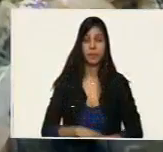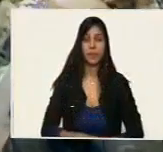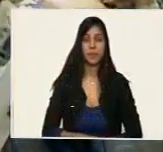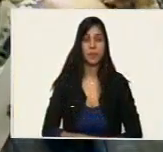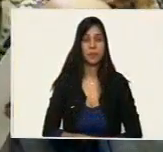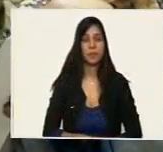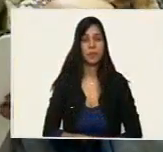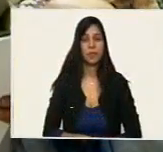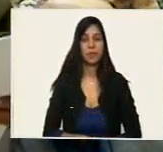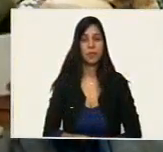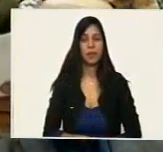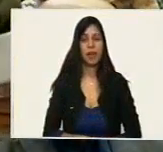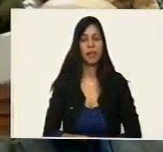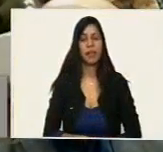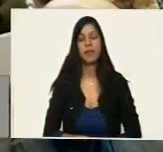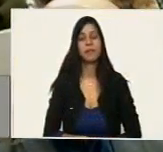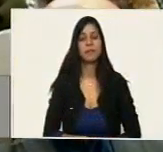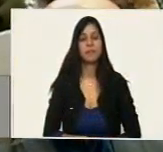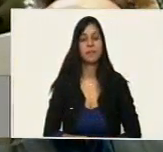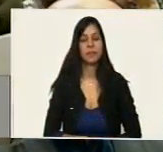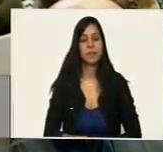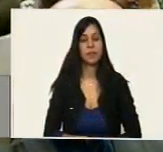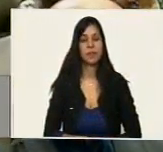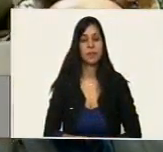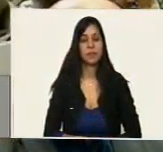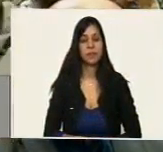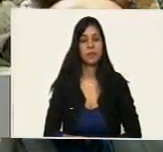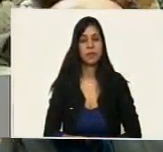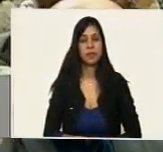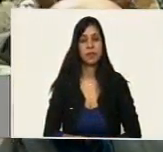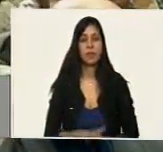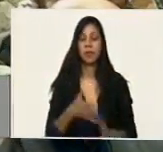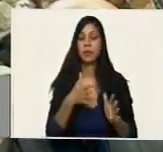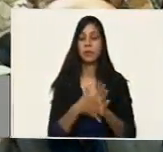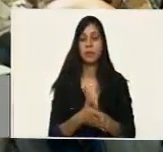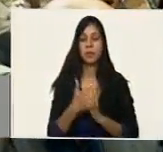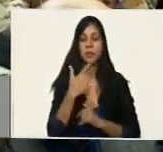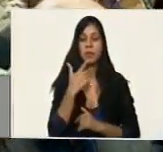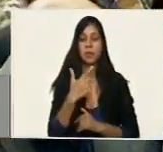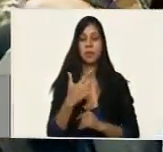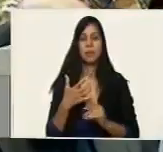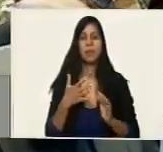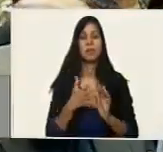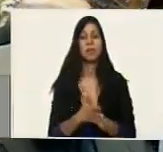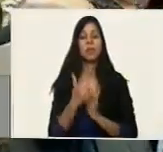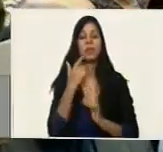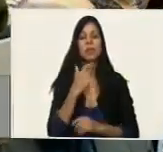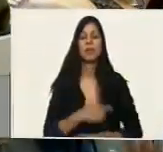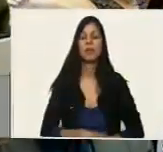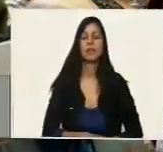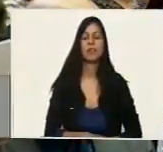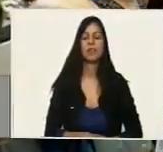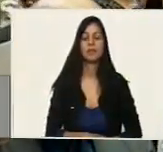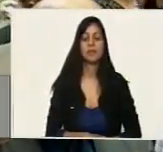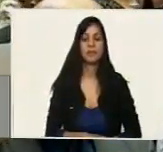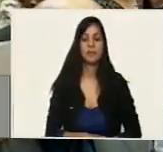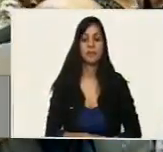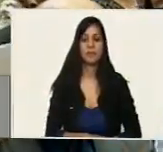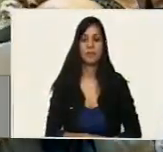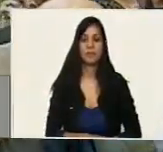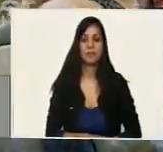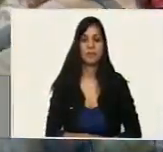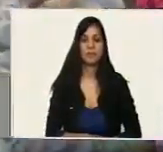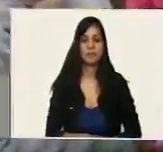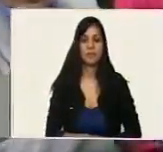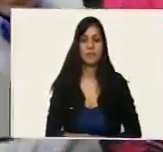oprimidos del mundo, lo que significó en su momento el Correo del Orinoco y lo que en este momento con Diosdado Cabello